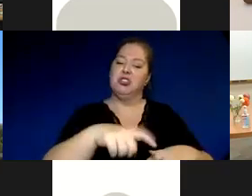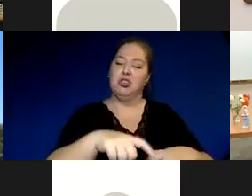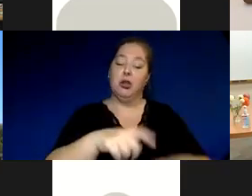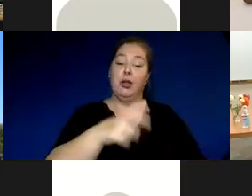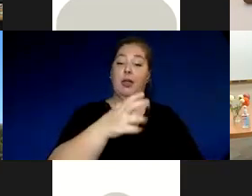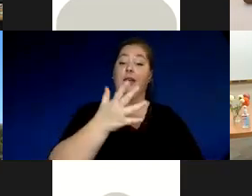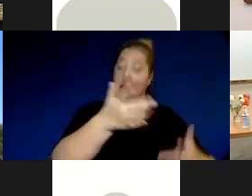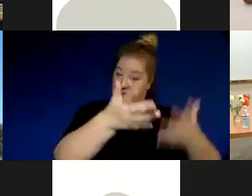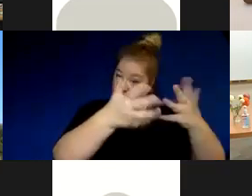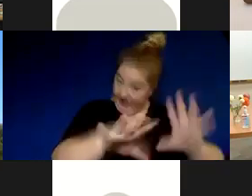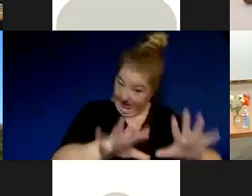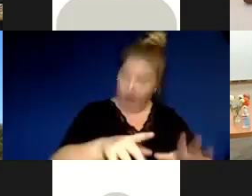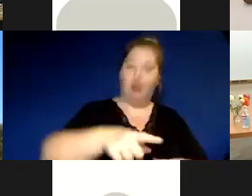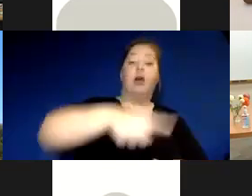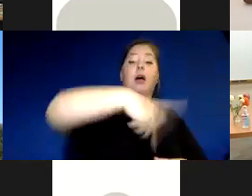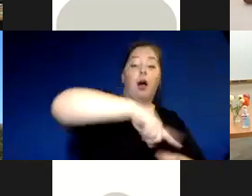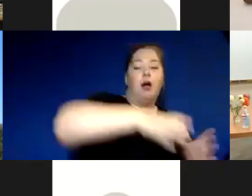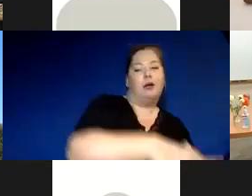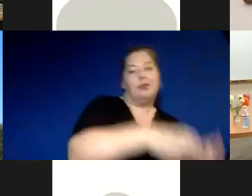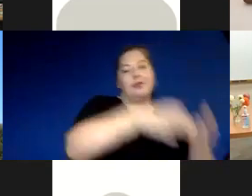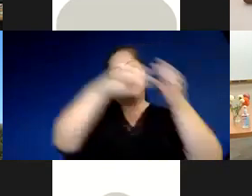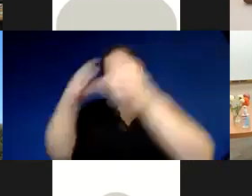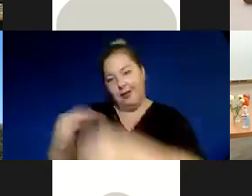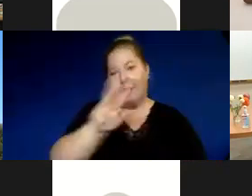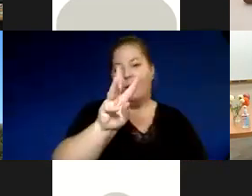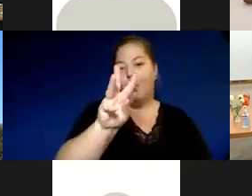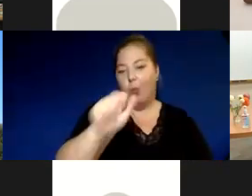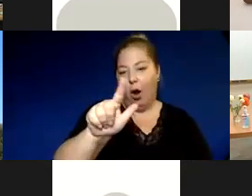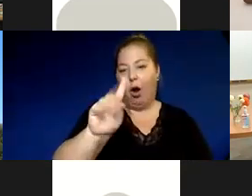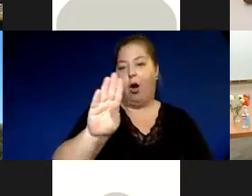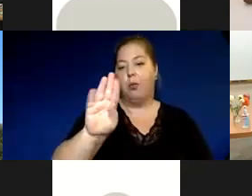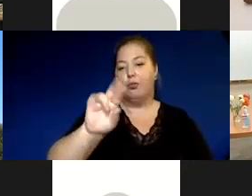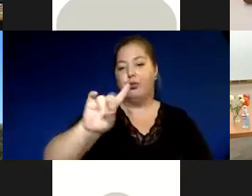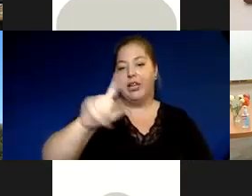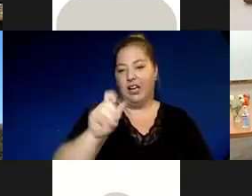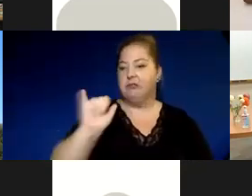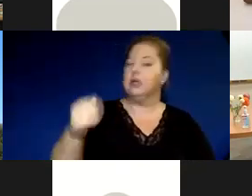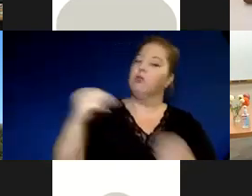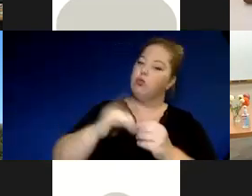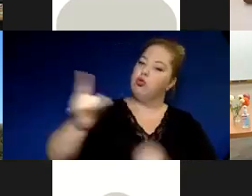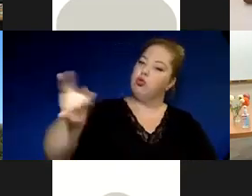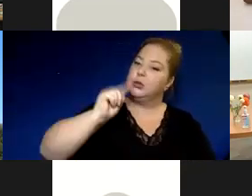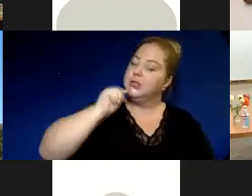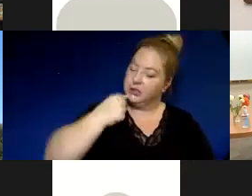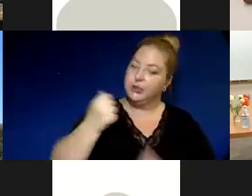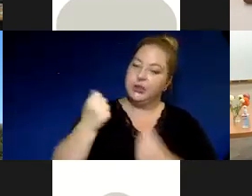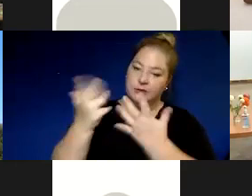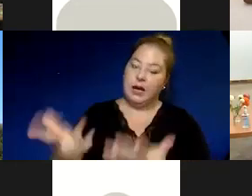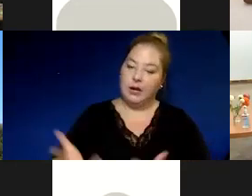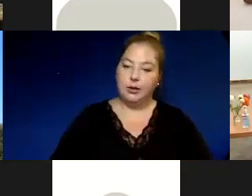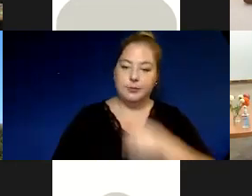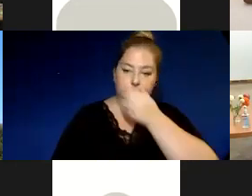Y luego ellos se pasarían a Wallbridge y a otros incendios más grandes que se puedan